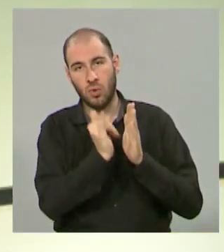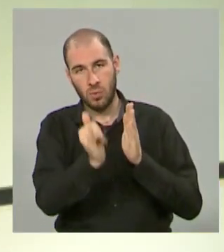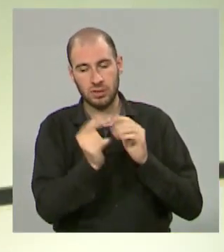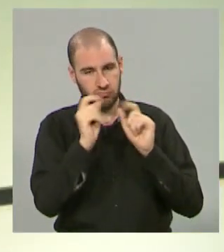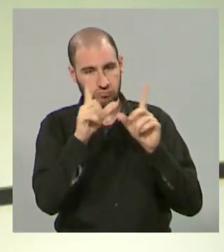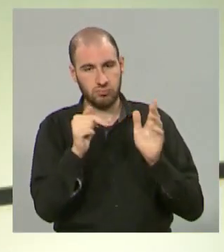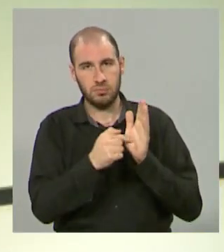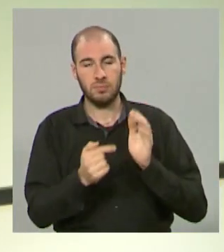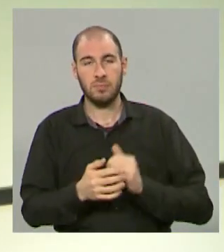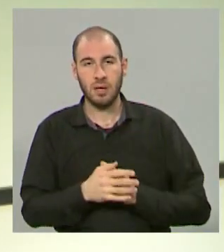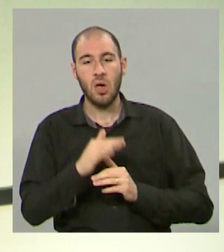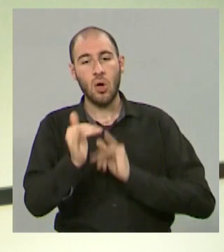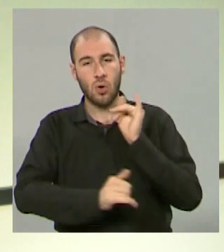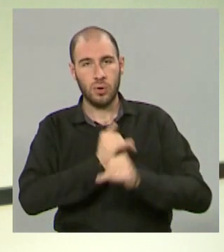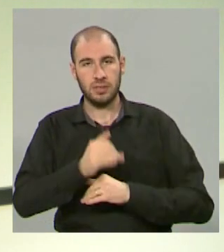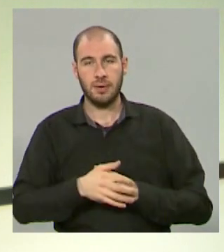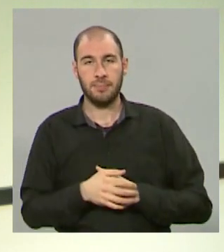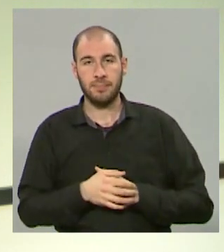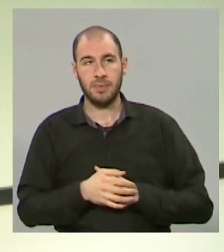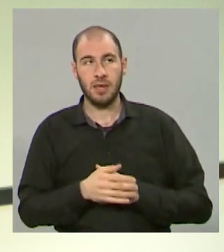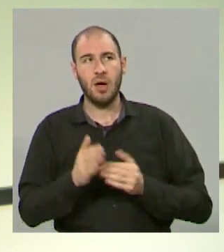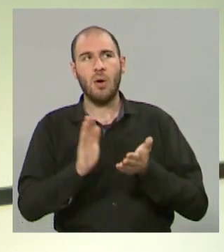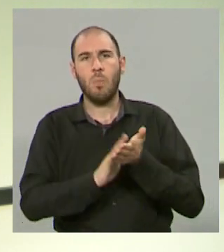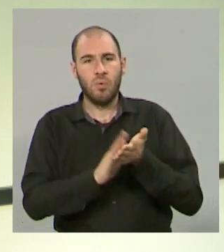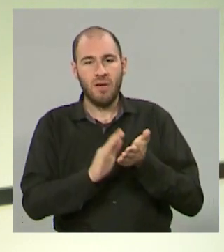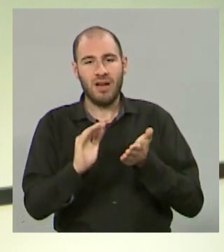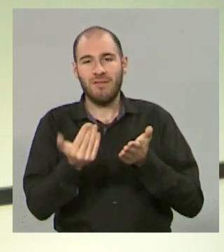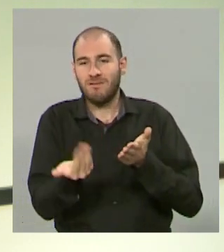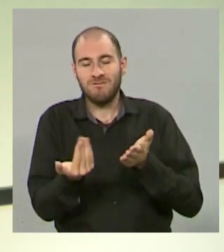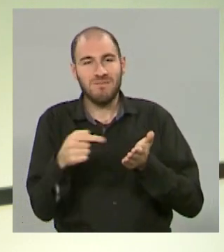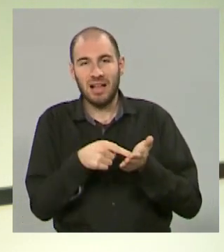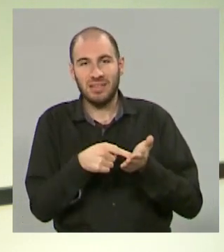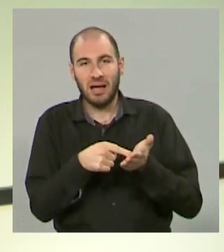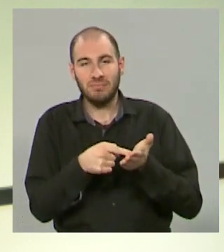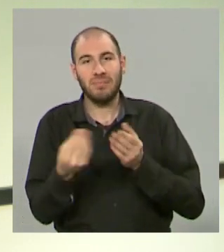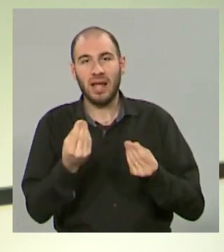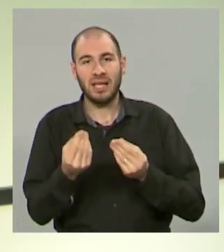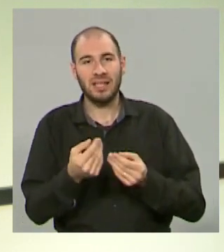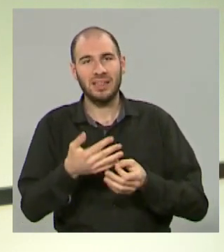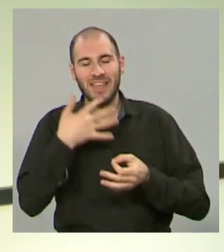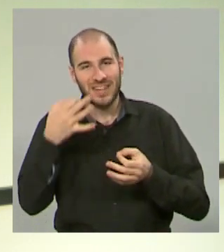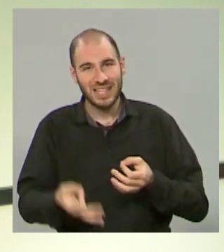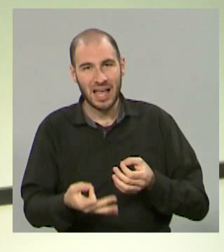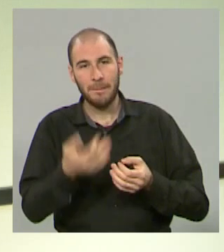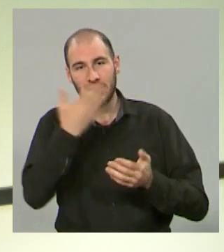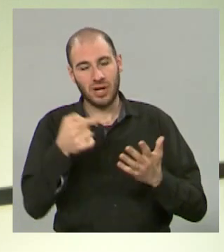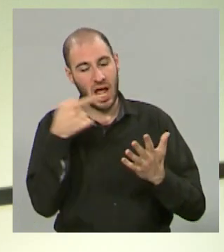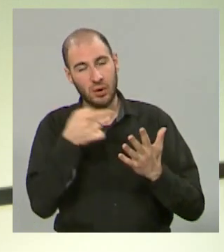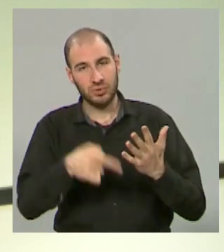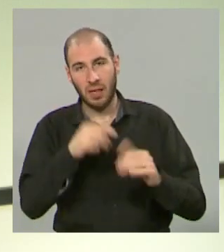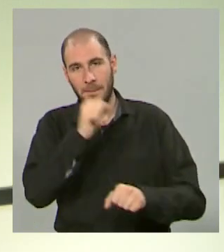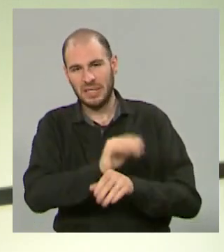la atención, sí, dice que no hay elementos de prueba suficiente para que justifiquen que los imputados